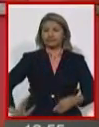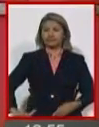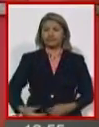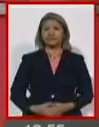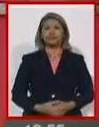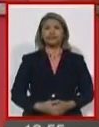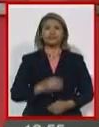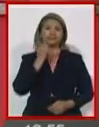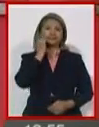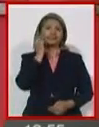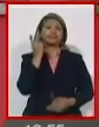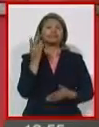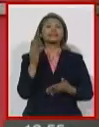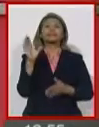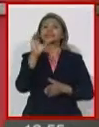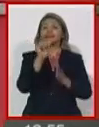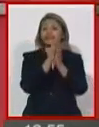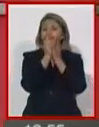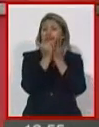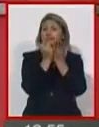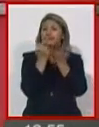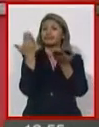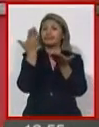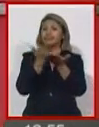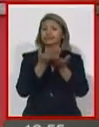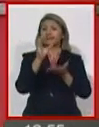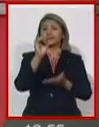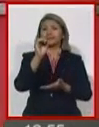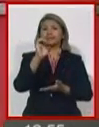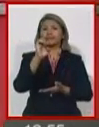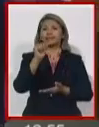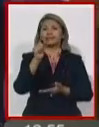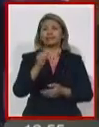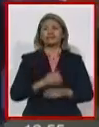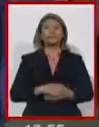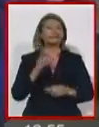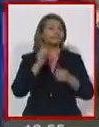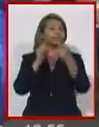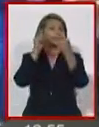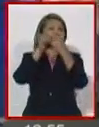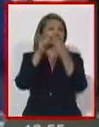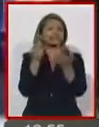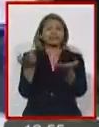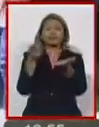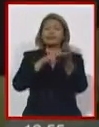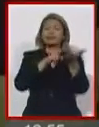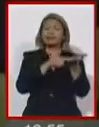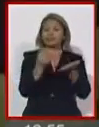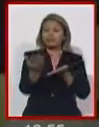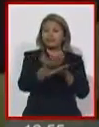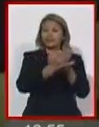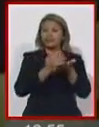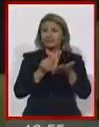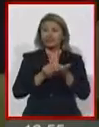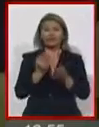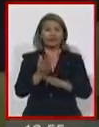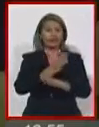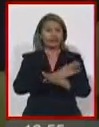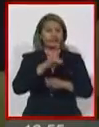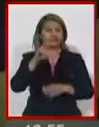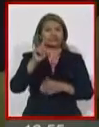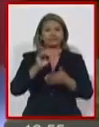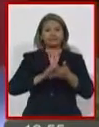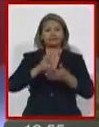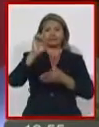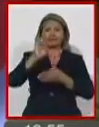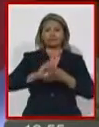Evo Morales. Buscan que estos libros lleguen hasta la OEA. El objetivo es recolectar todas las firmas necesarias hasta antes del 31